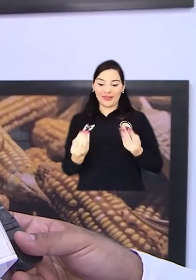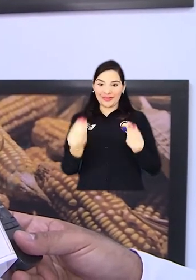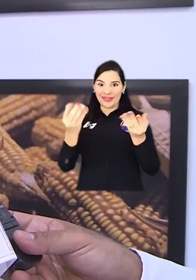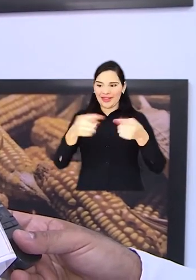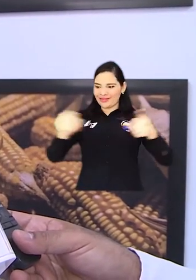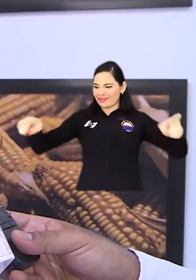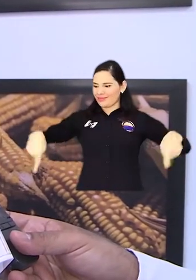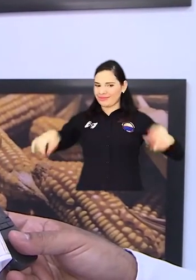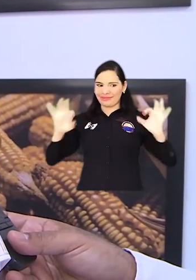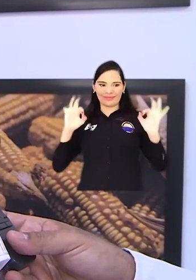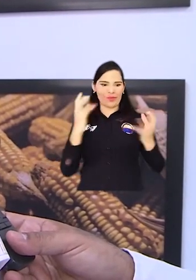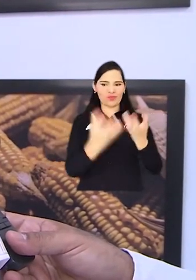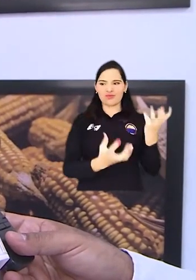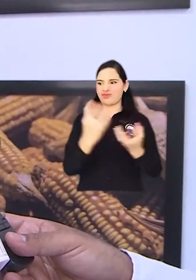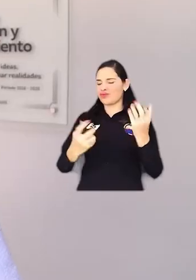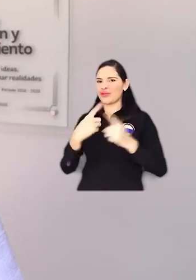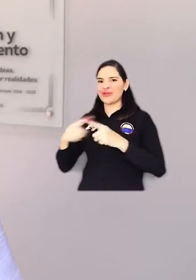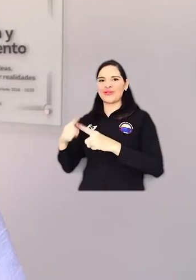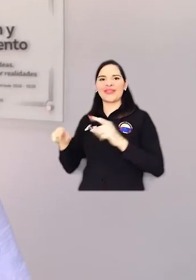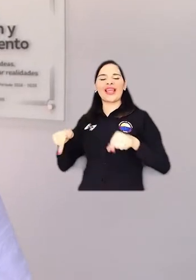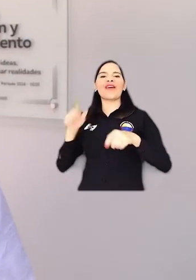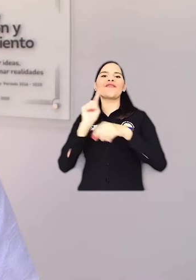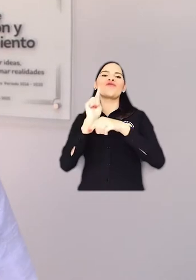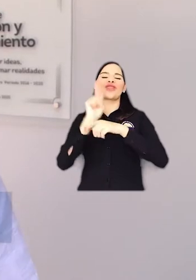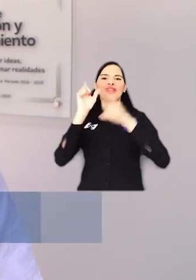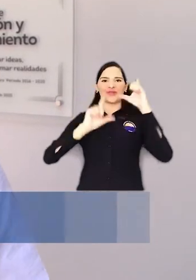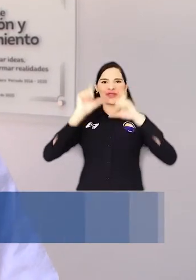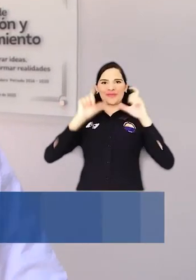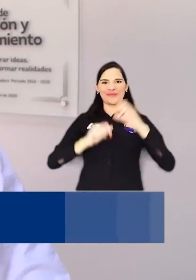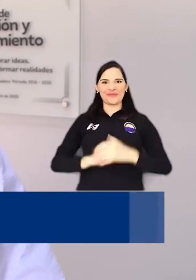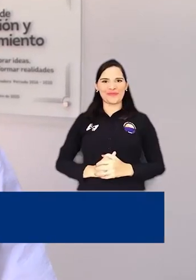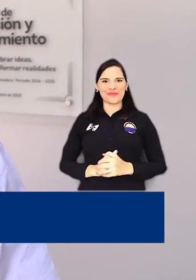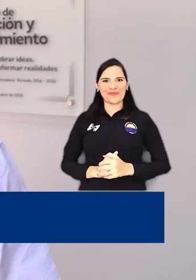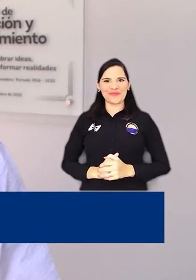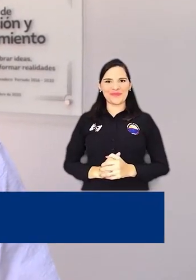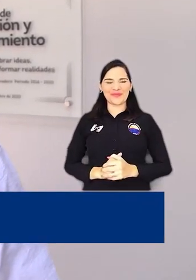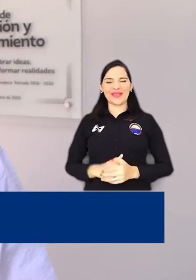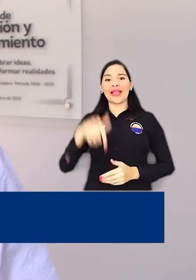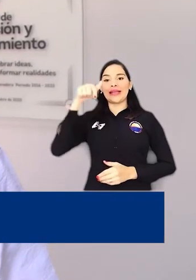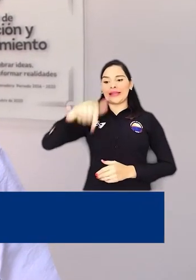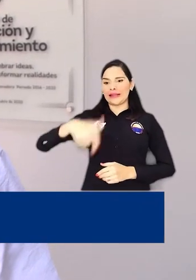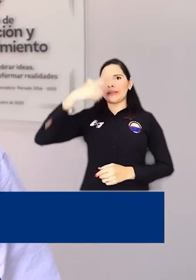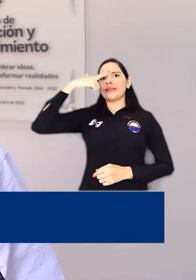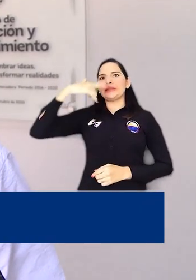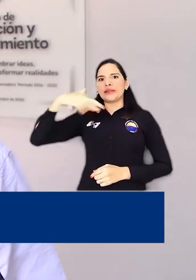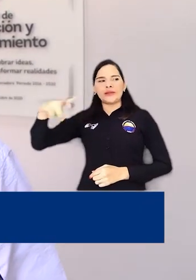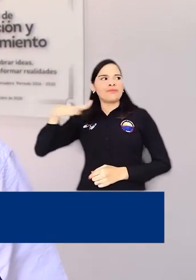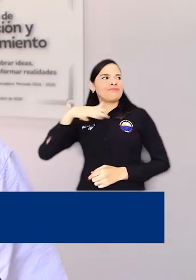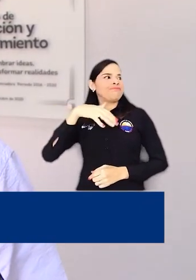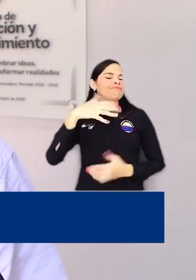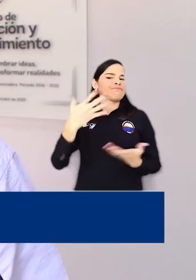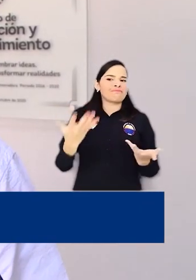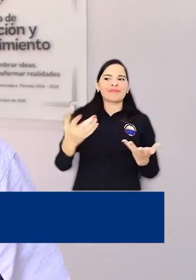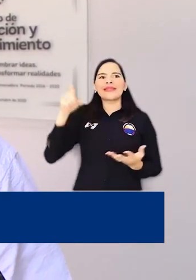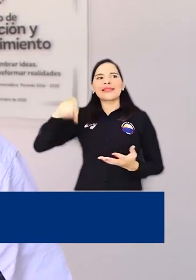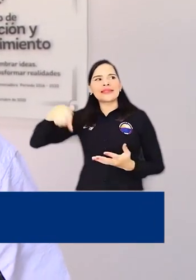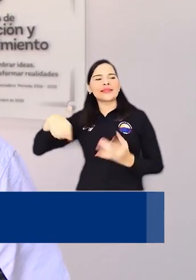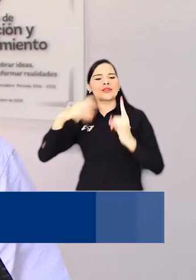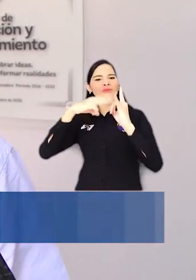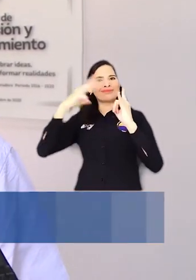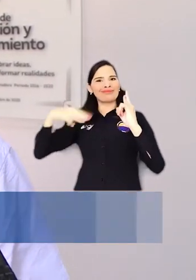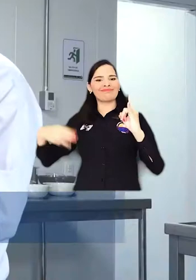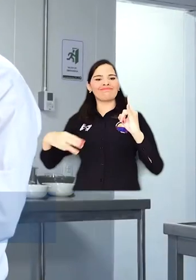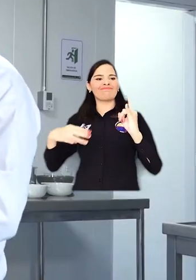este maravilloso espacio para nuestra facultad. Realmente Santa Marta como ciudad turística necesitaba una universidad que